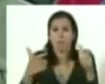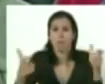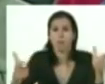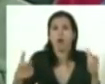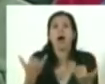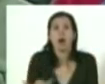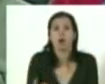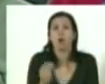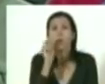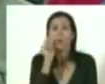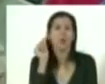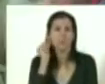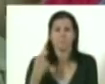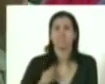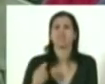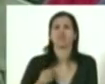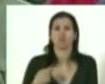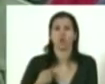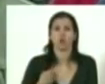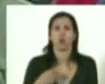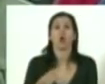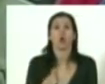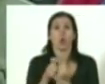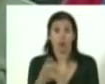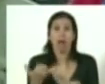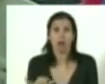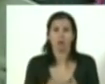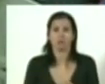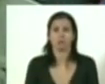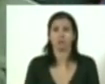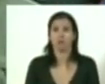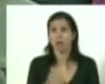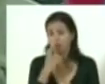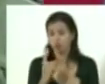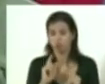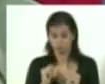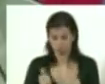pensionadas. ¿Cómo comenzó el año 2017?